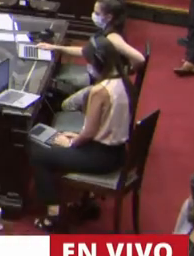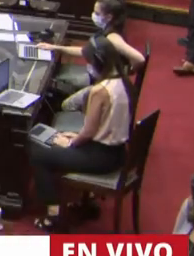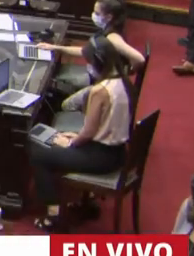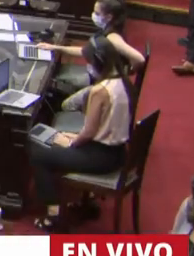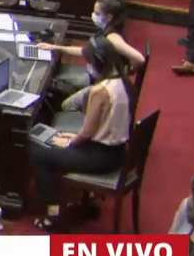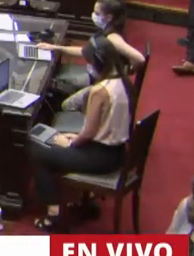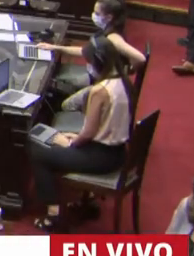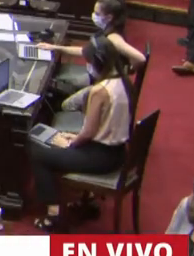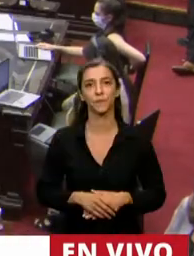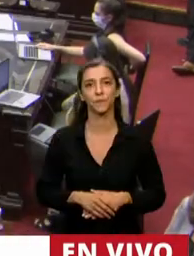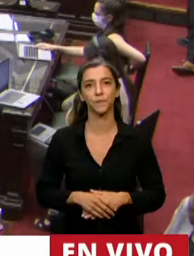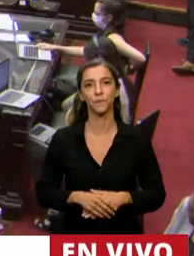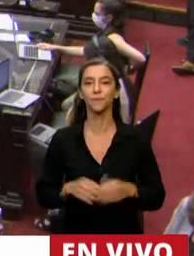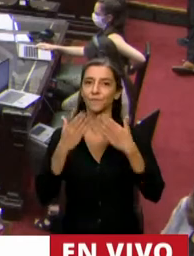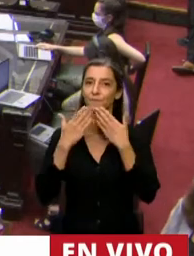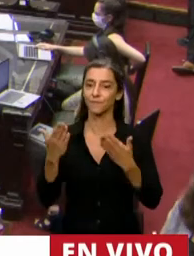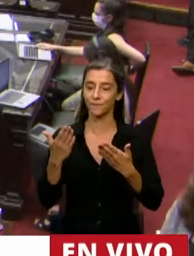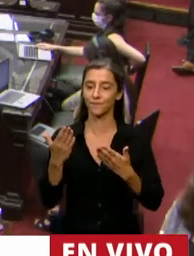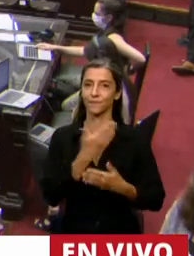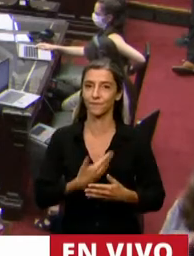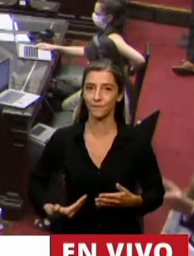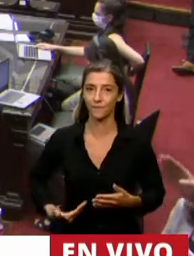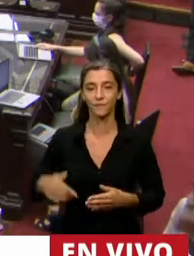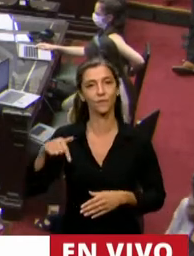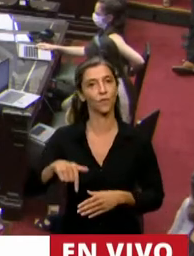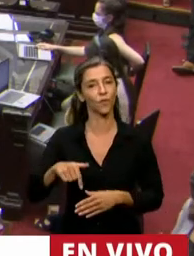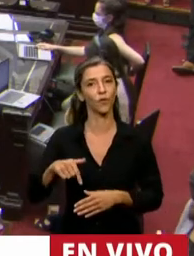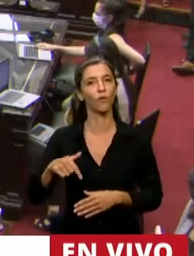Bueno, he escuchado hablar hoy aquí de que